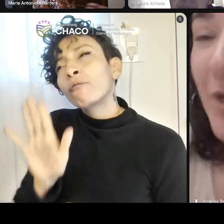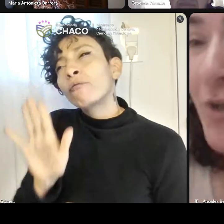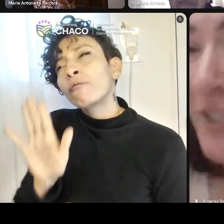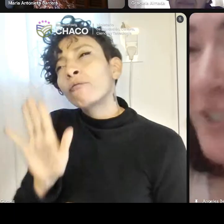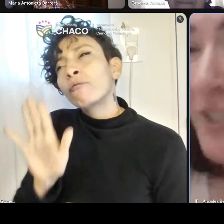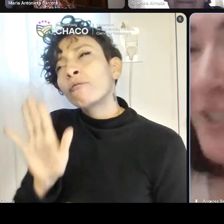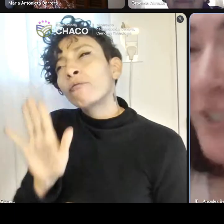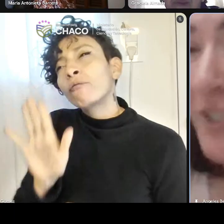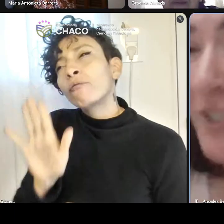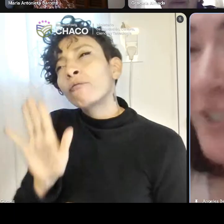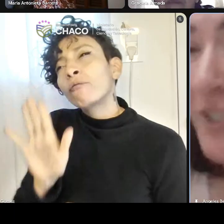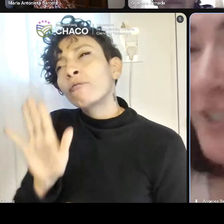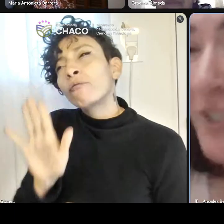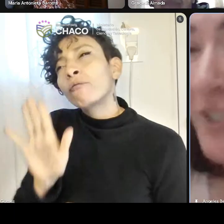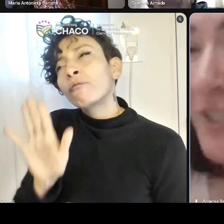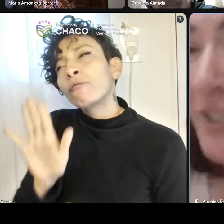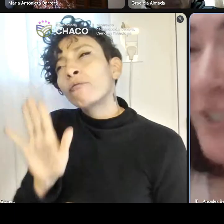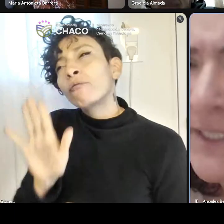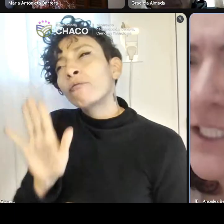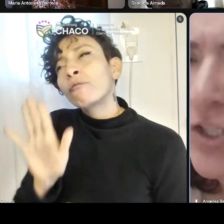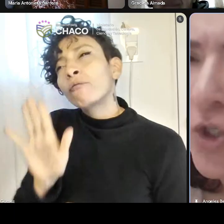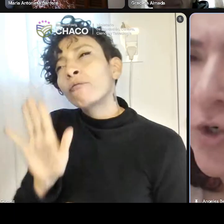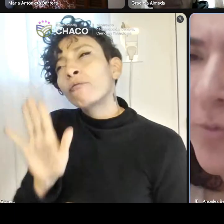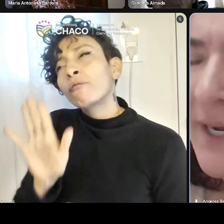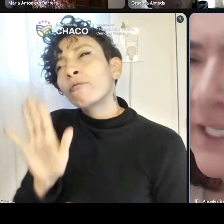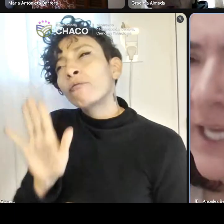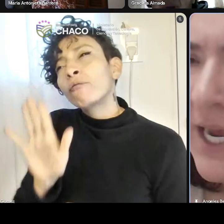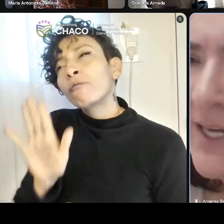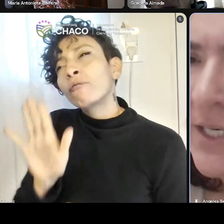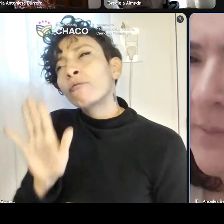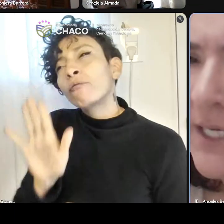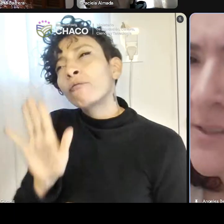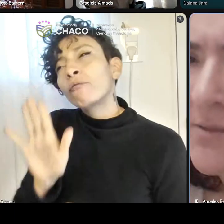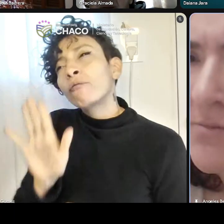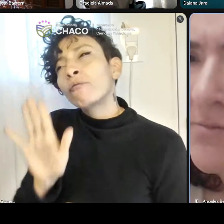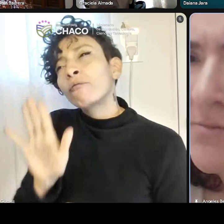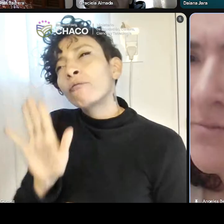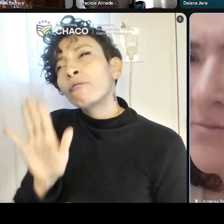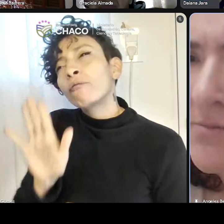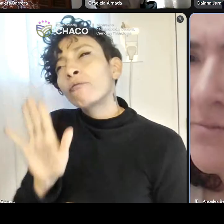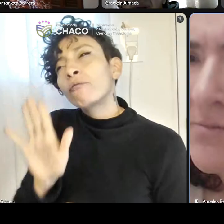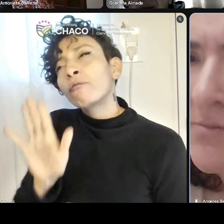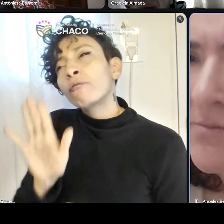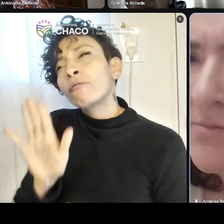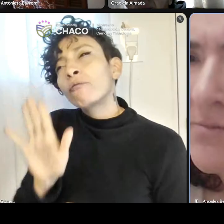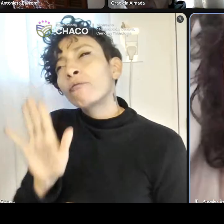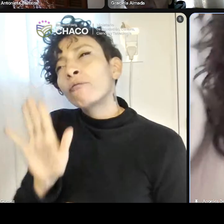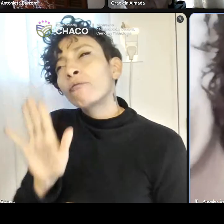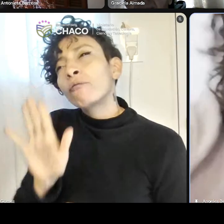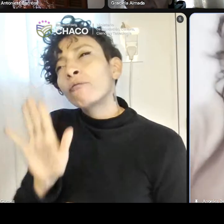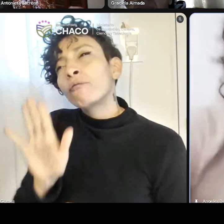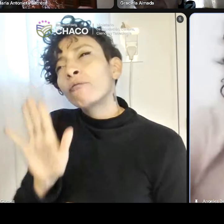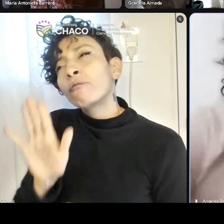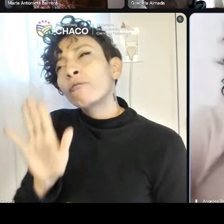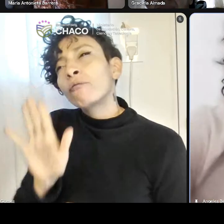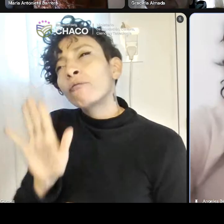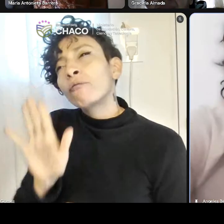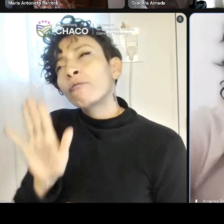Qué bueno lo que trae Sara. A mí se me tildó, Marina, ¿a alguien más se le tildó?